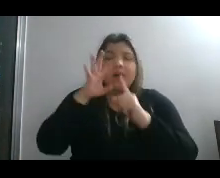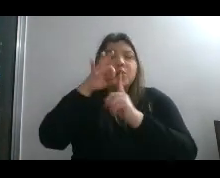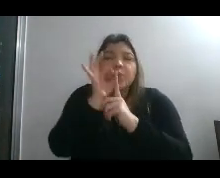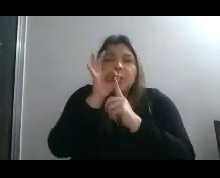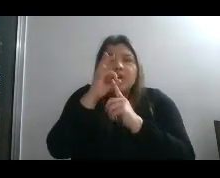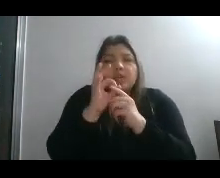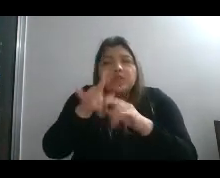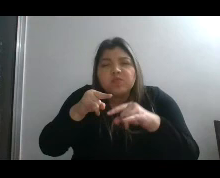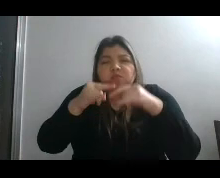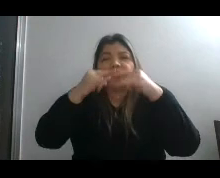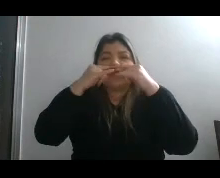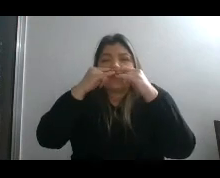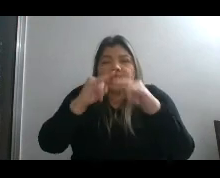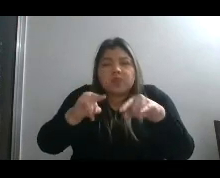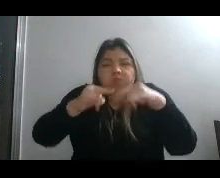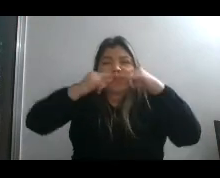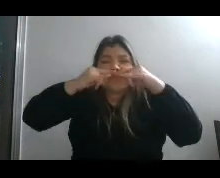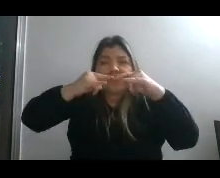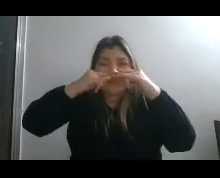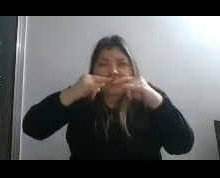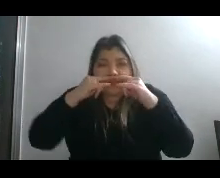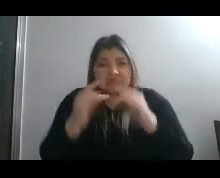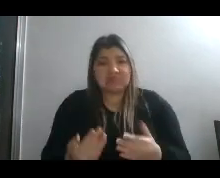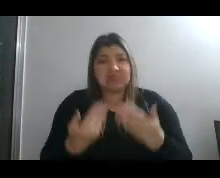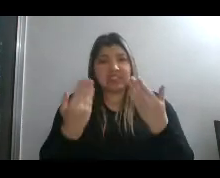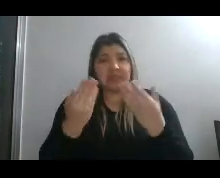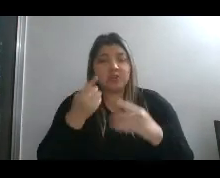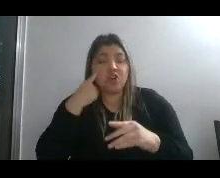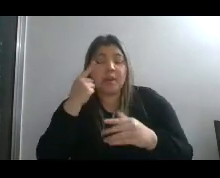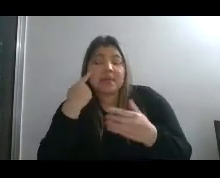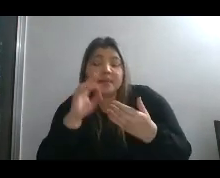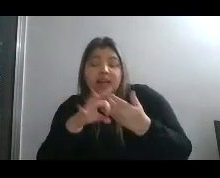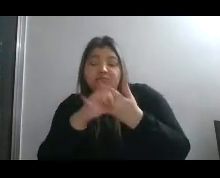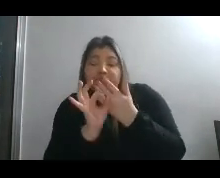respiradores antipolución. Listo.